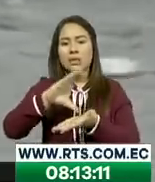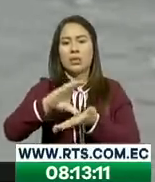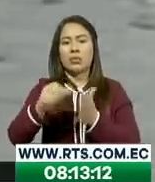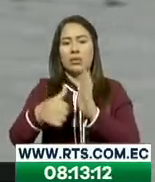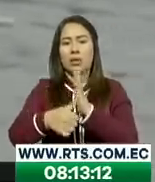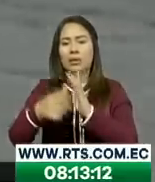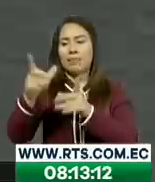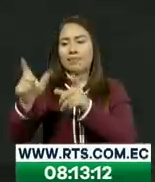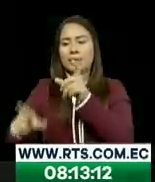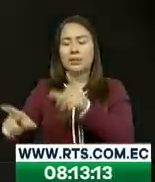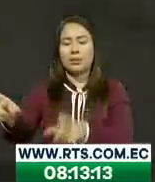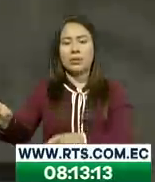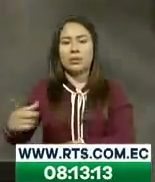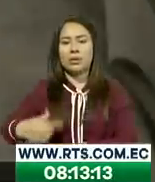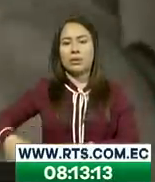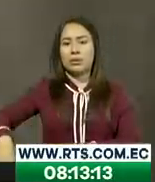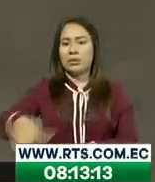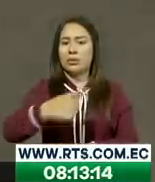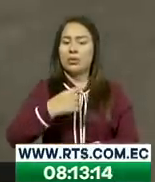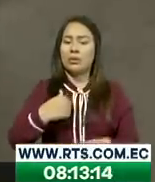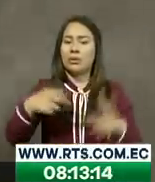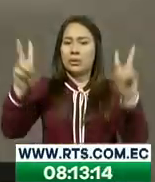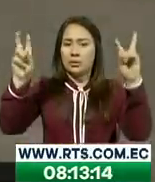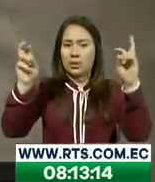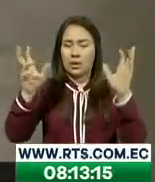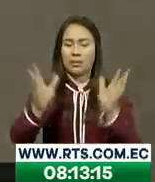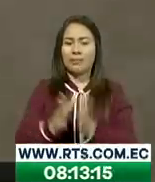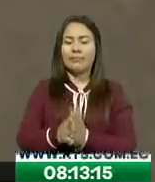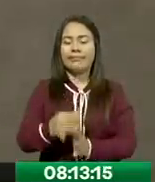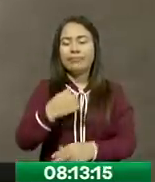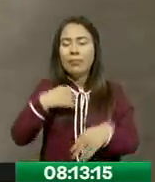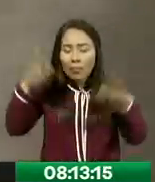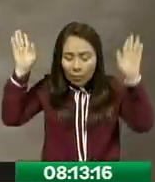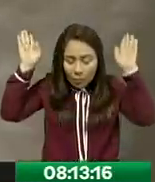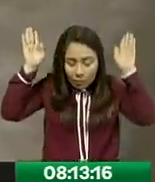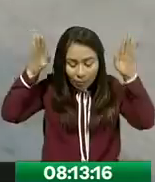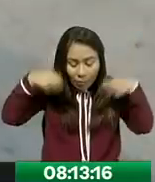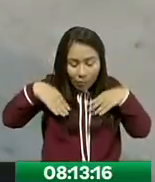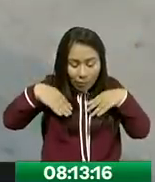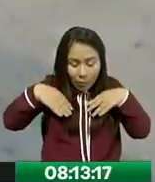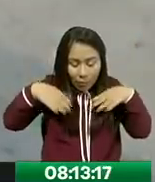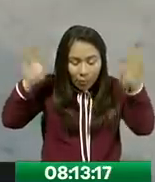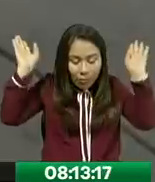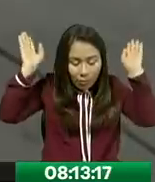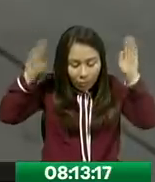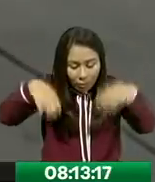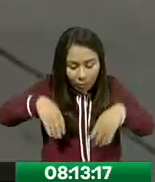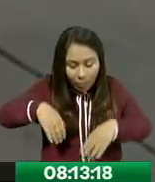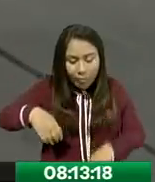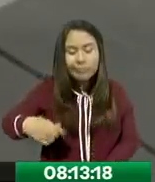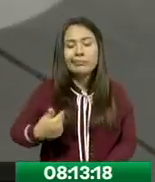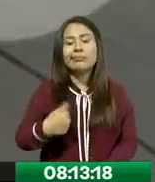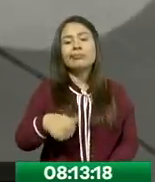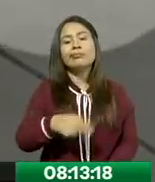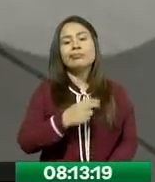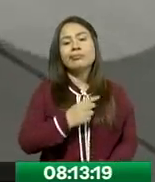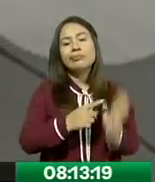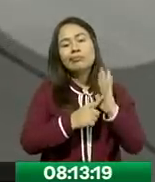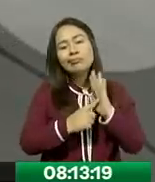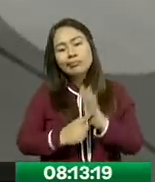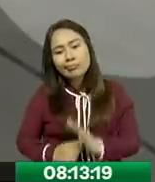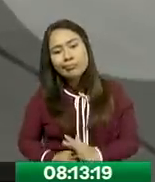al ciudadano común, nos tiene que agachadas la cabeza, nos mantiene